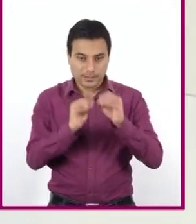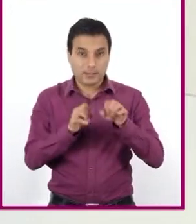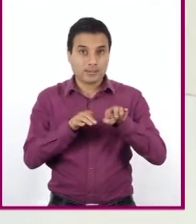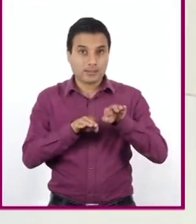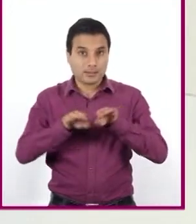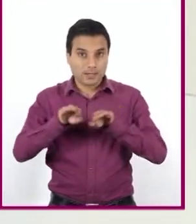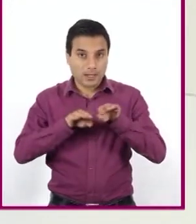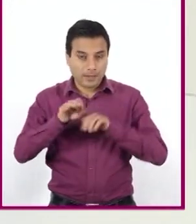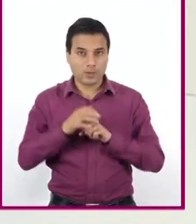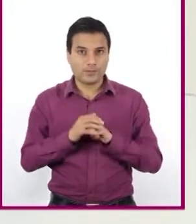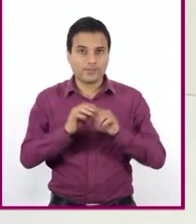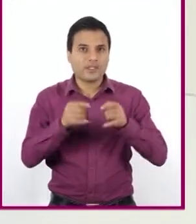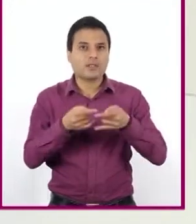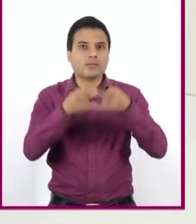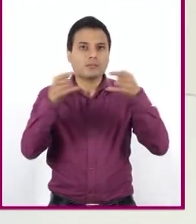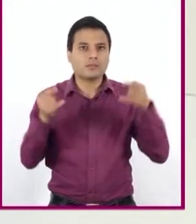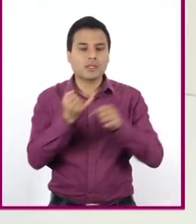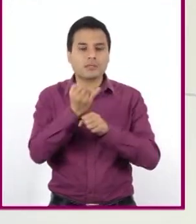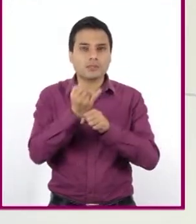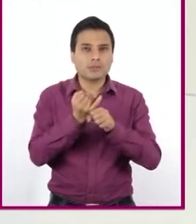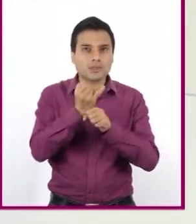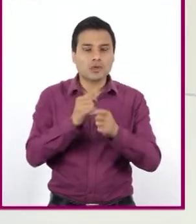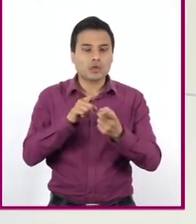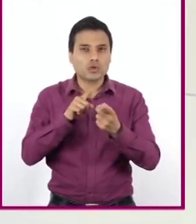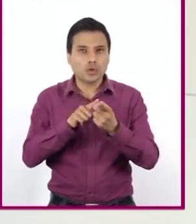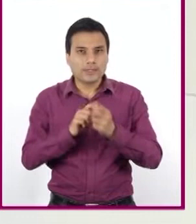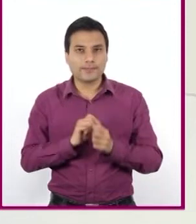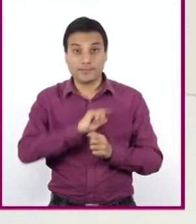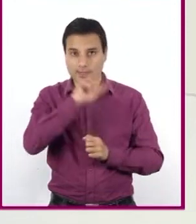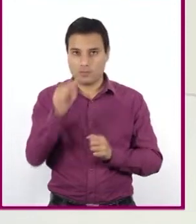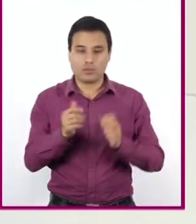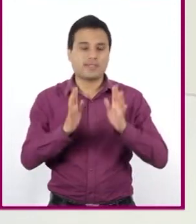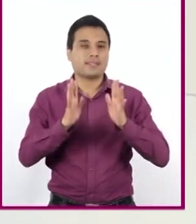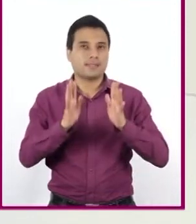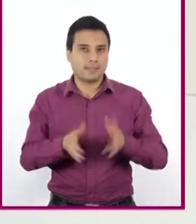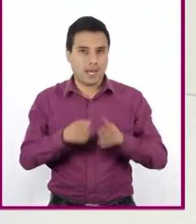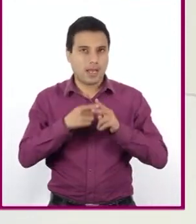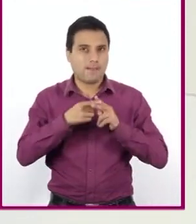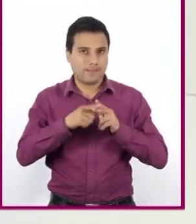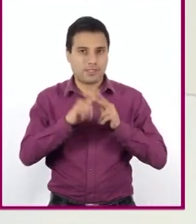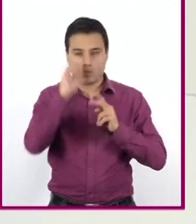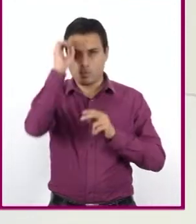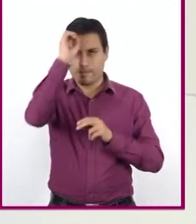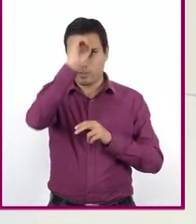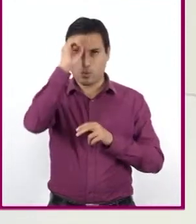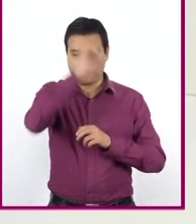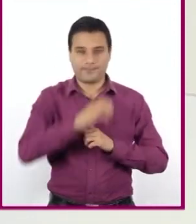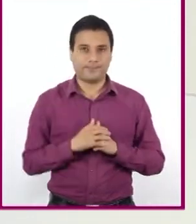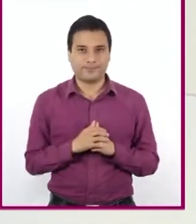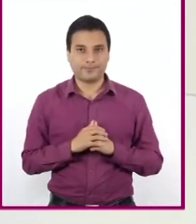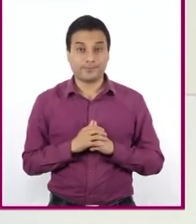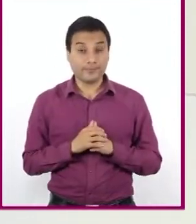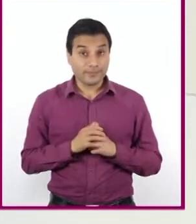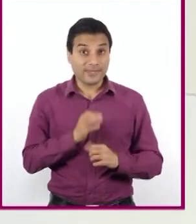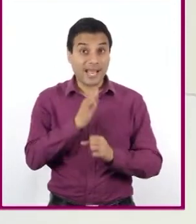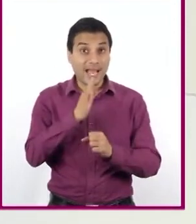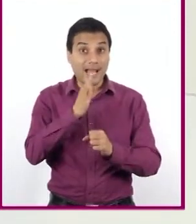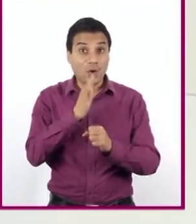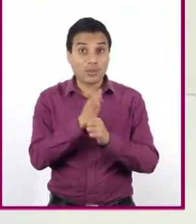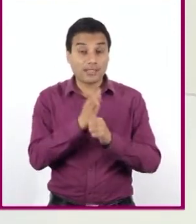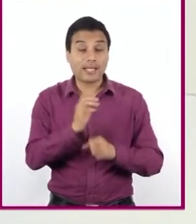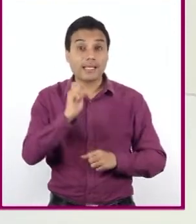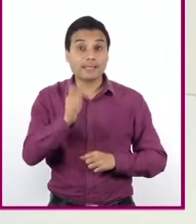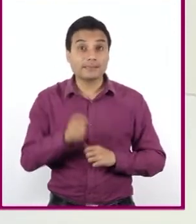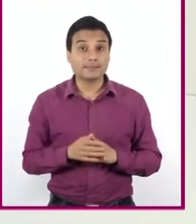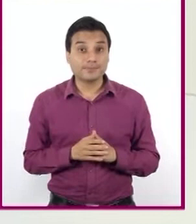fuentes históricas, su análisis y el inicio de las primeras conclusiones. Hoy destacaremos la redacción